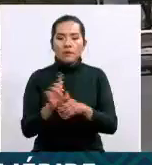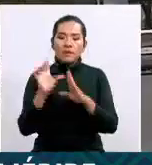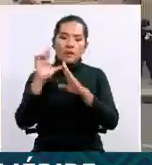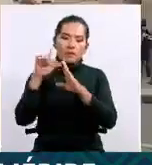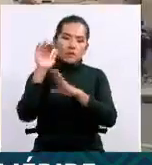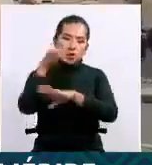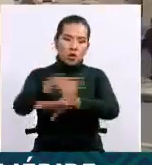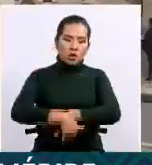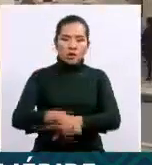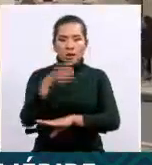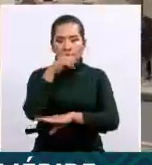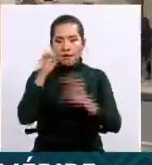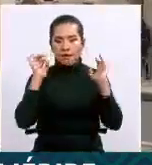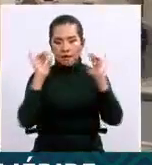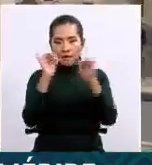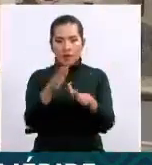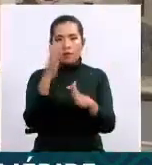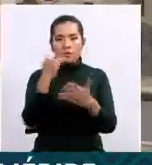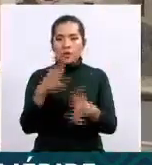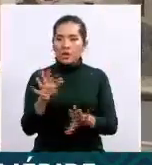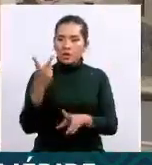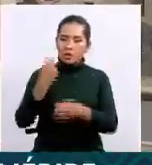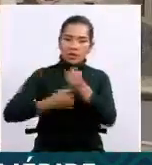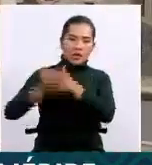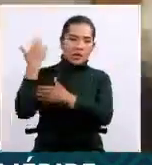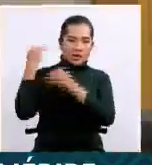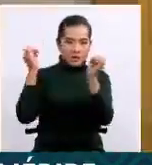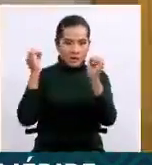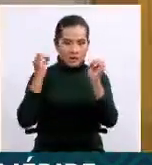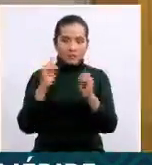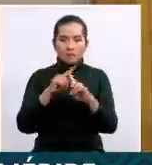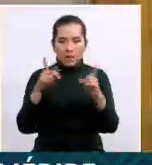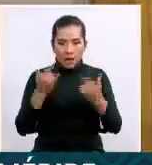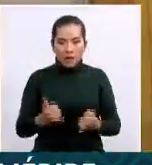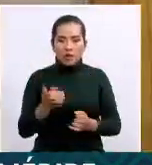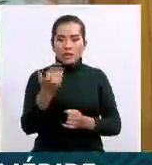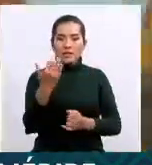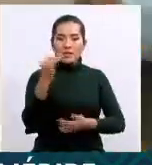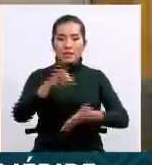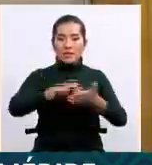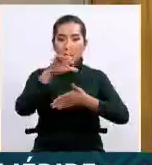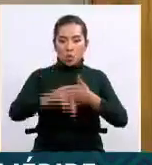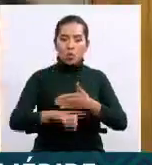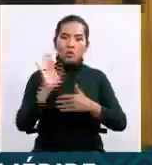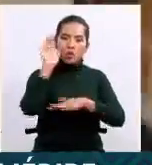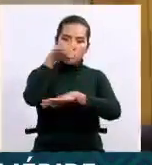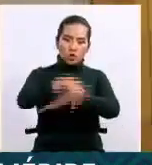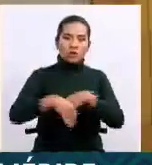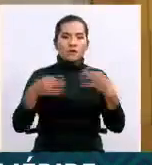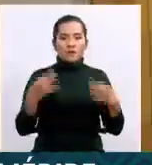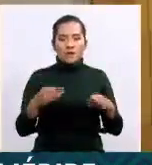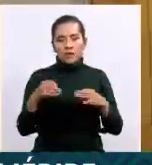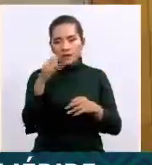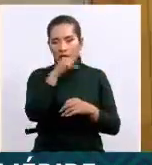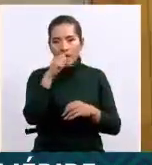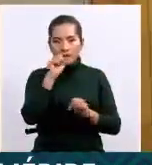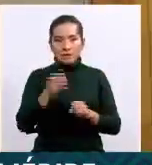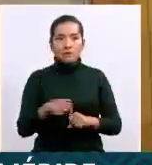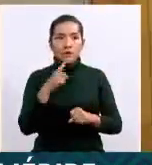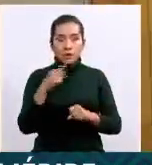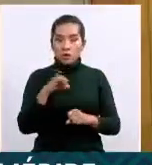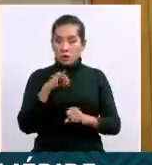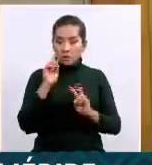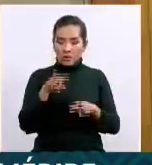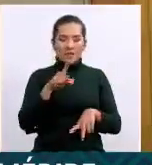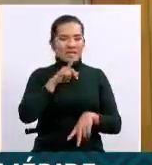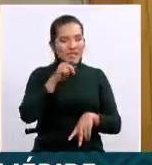de 2 años se realizaría el día 15 de julio. Yo estoy seguro que se va a cumplir con los festejos. Hasta aquí llego yo. De